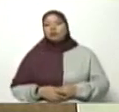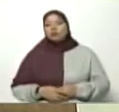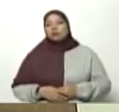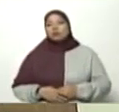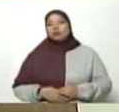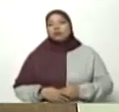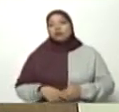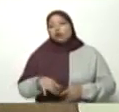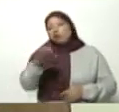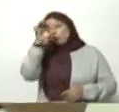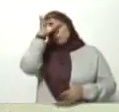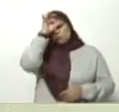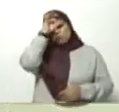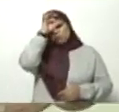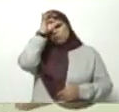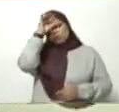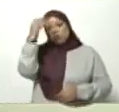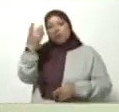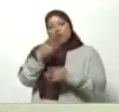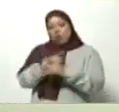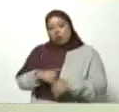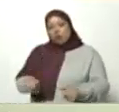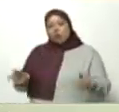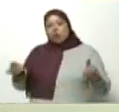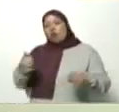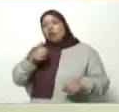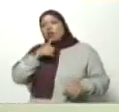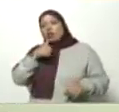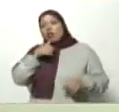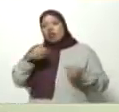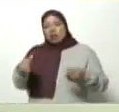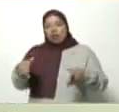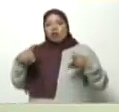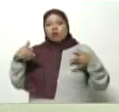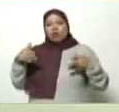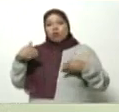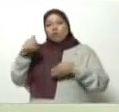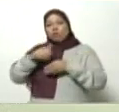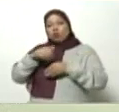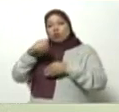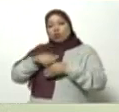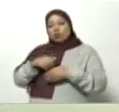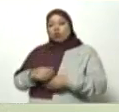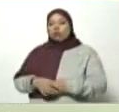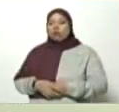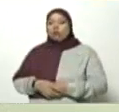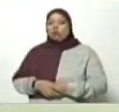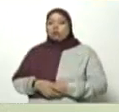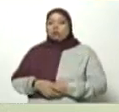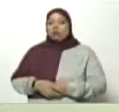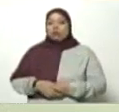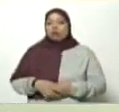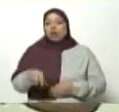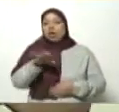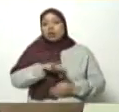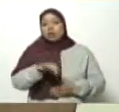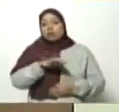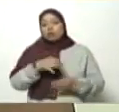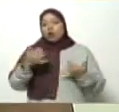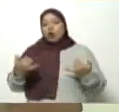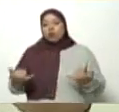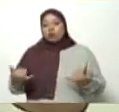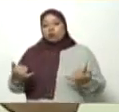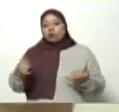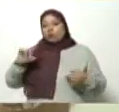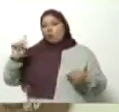Ellos no saben de democracia y no se sabe todavía quién ganó las elecciones donde este señor es presidente en este momento, el señor